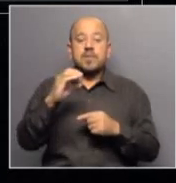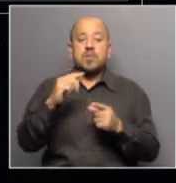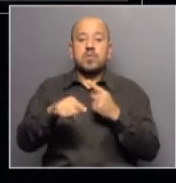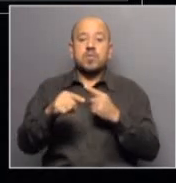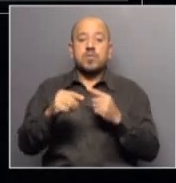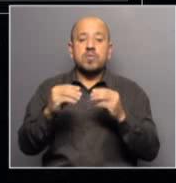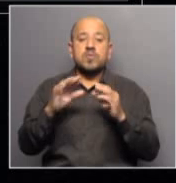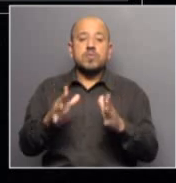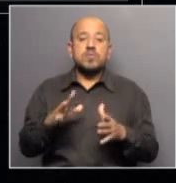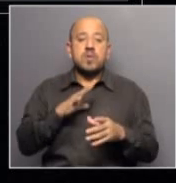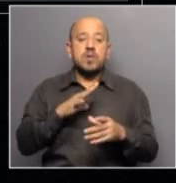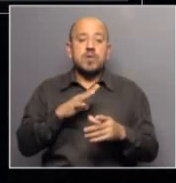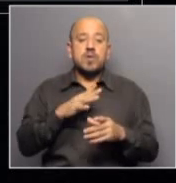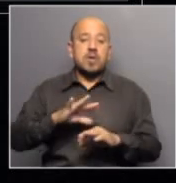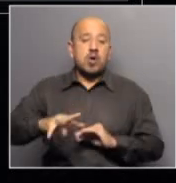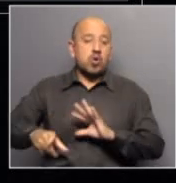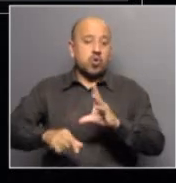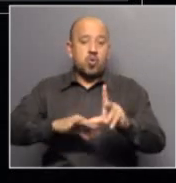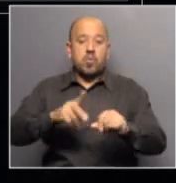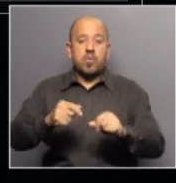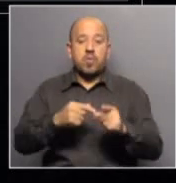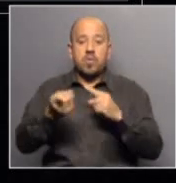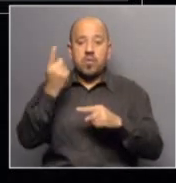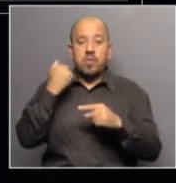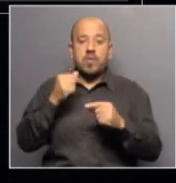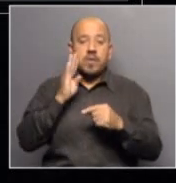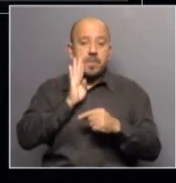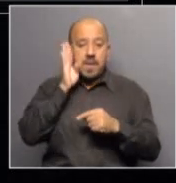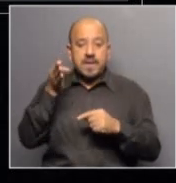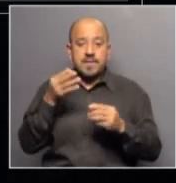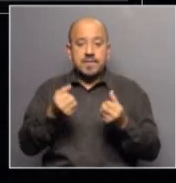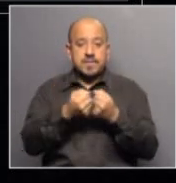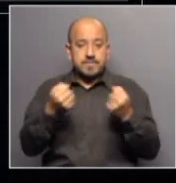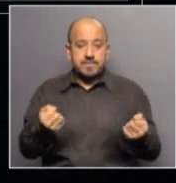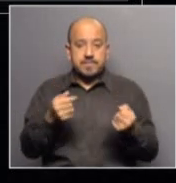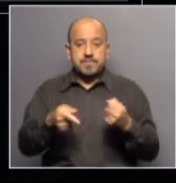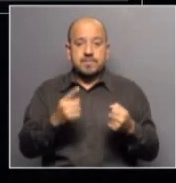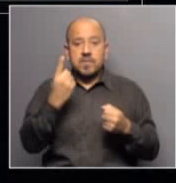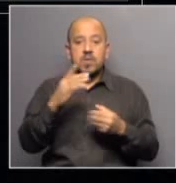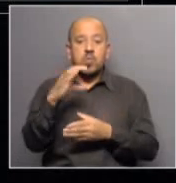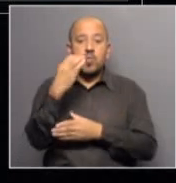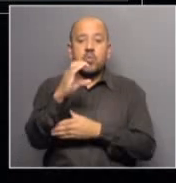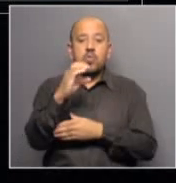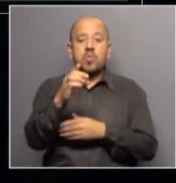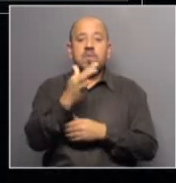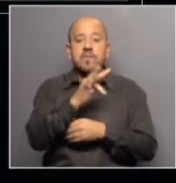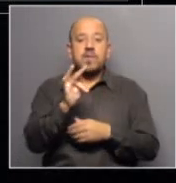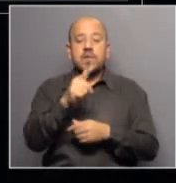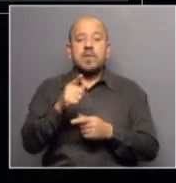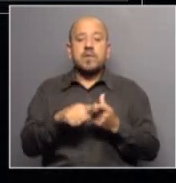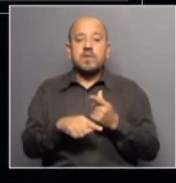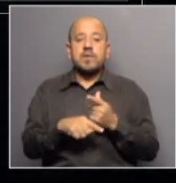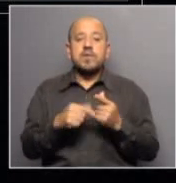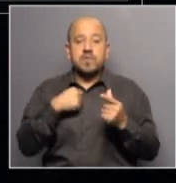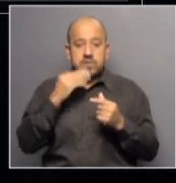empresas licitadas están teniendo robos. El otro día salió una nota en El País de un robo bastante grande que sufrió un club que es de la Federación, entonces